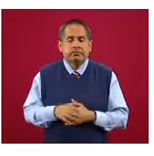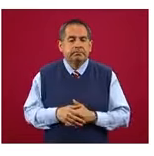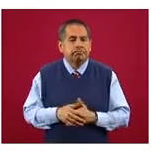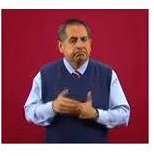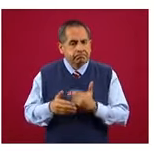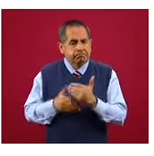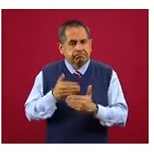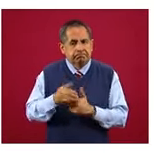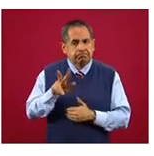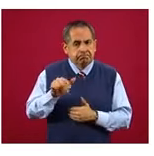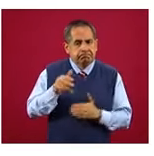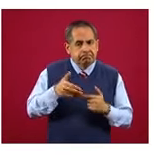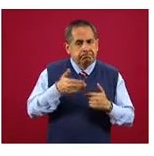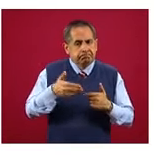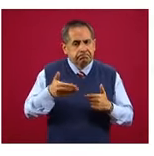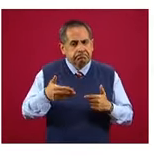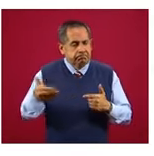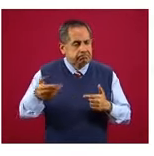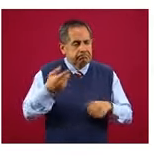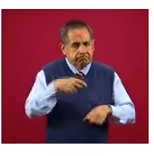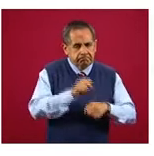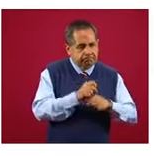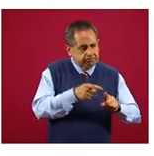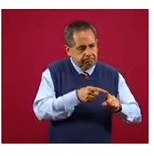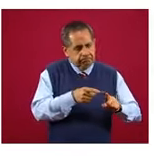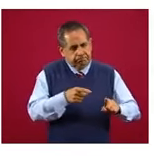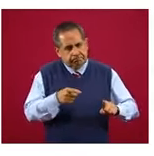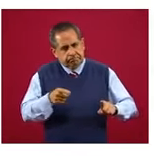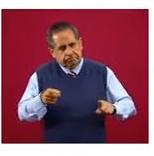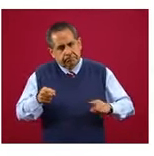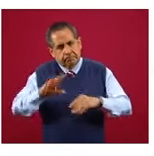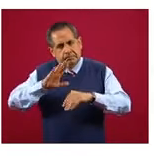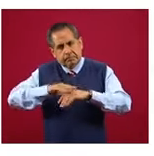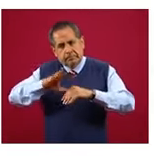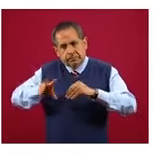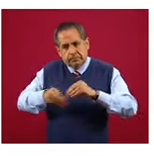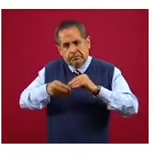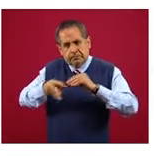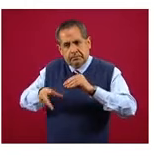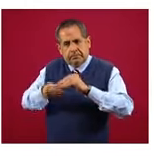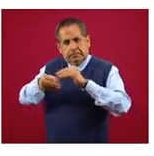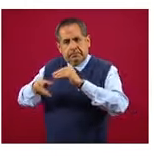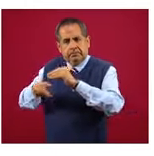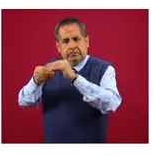que vamos avanzando en las semanas epidemiológicas, la suma de todas las